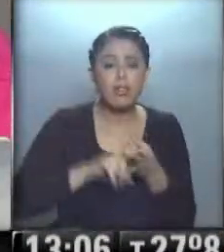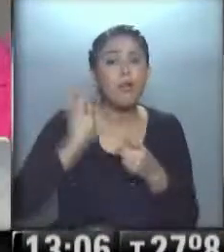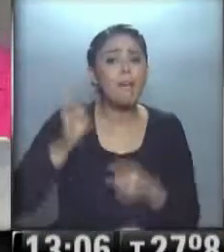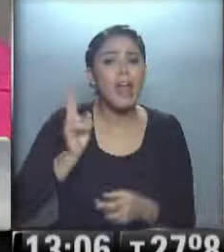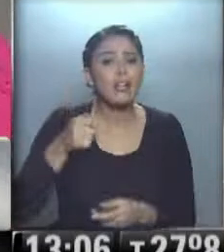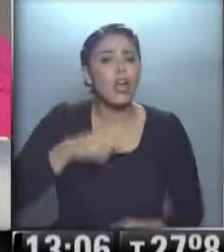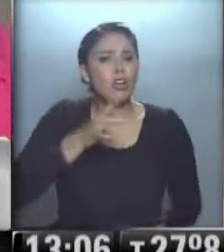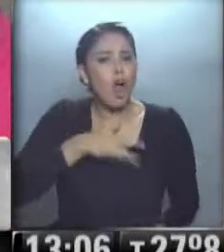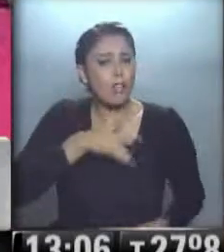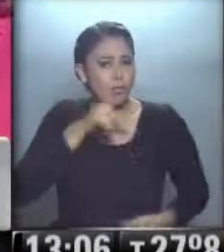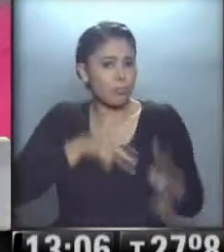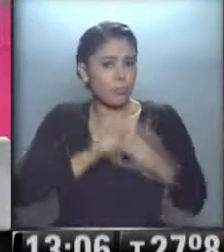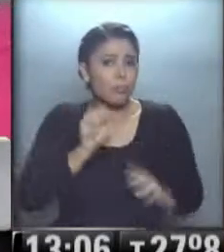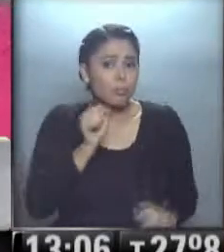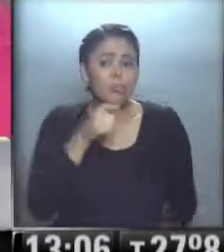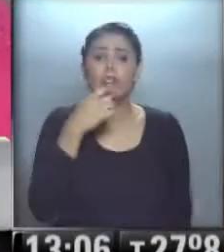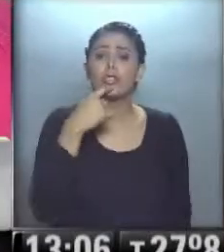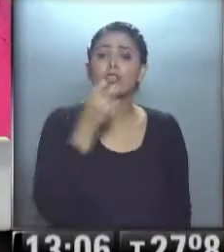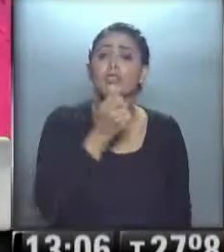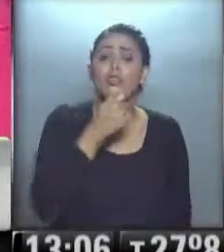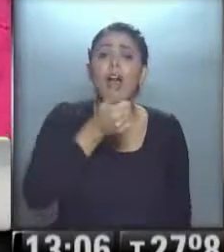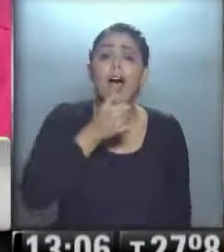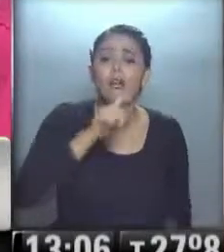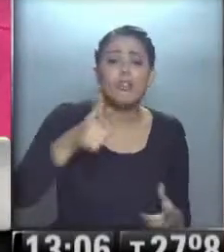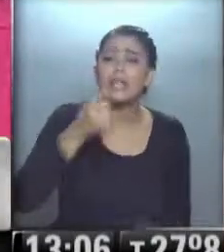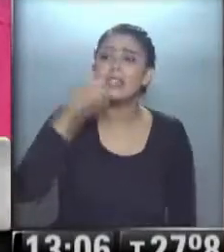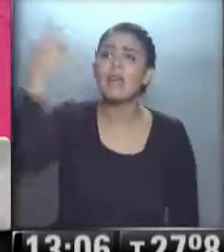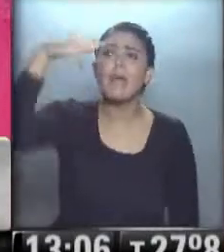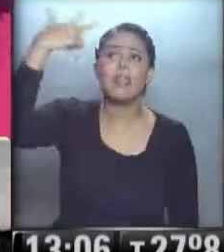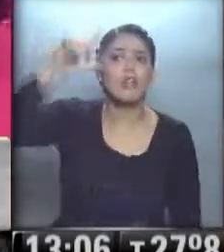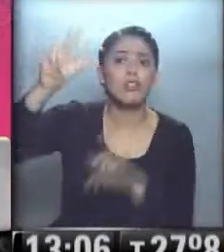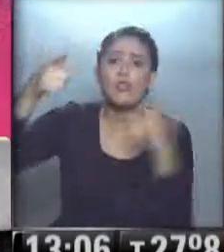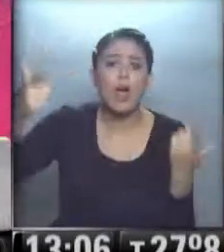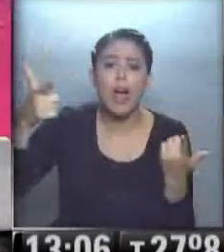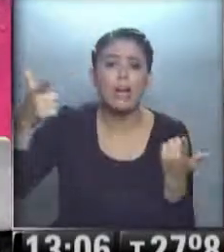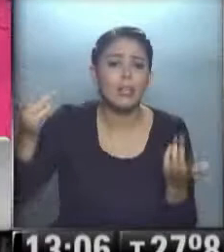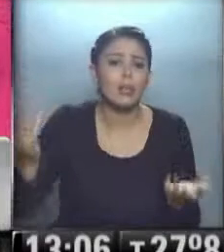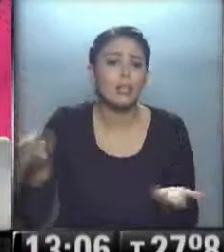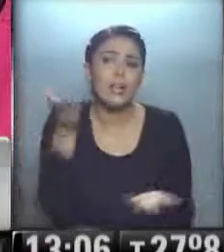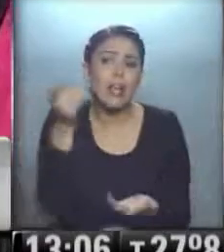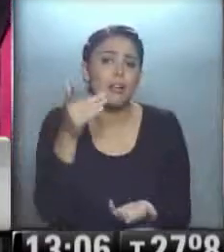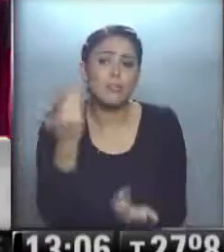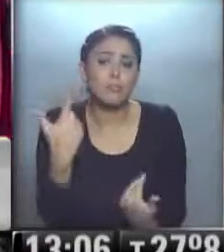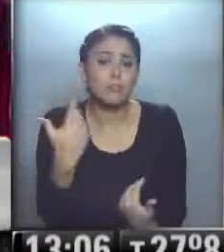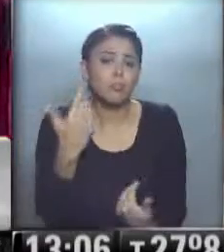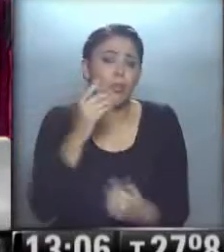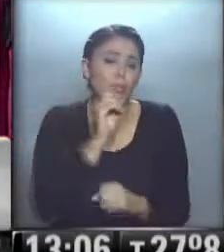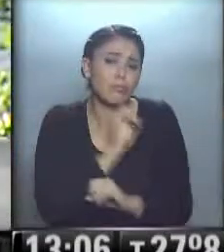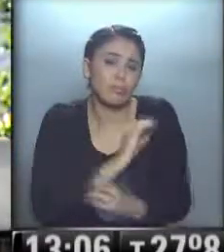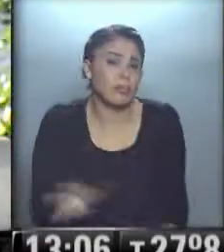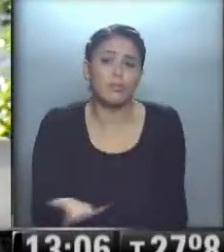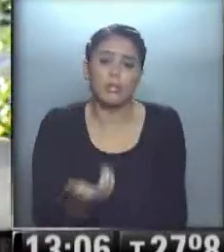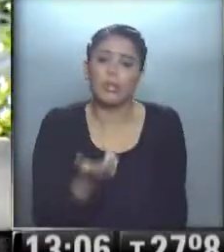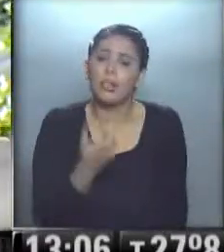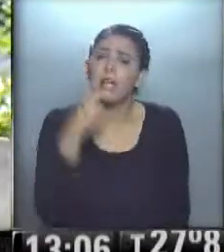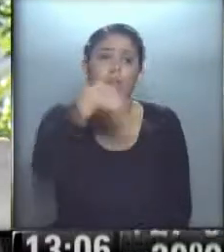está operado del corazón. Y si yo no tengo agua y no tengo un ventilador para ponerle a mi marido, puede llegar a pasar cualquier cosa. Ellos